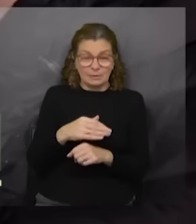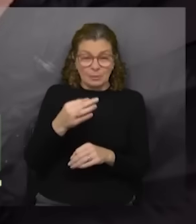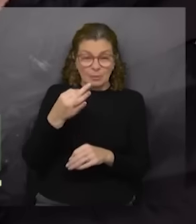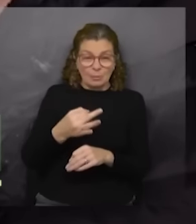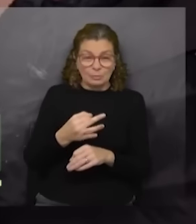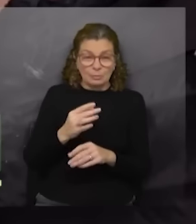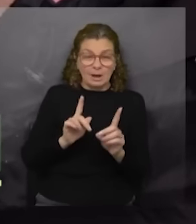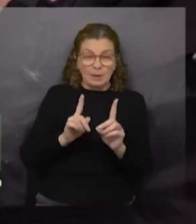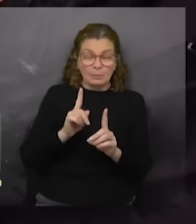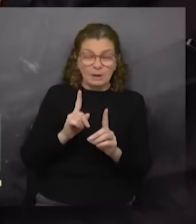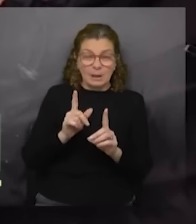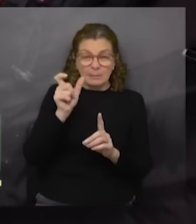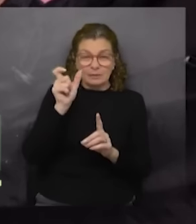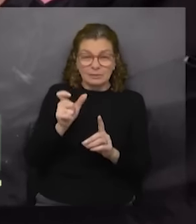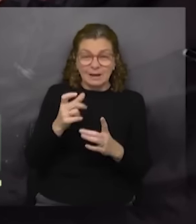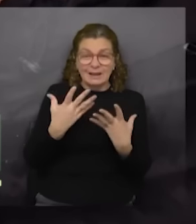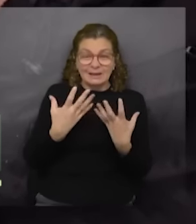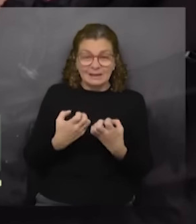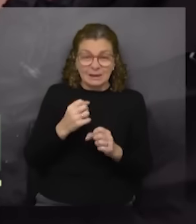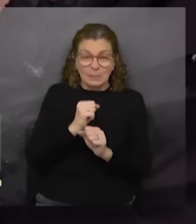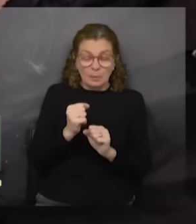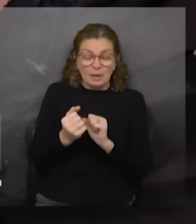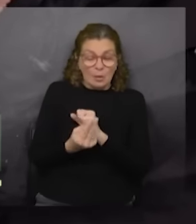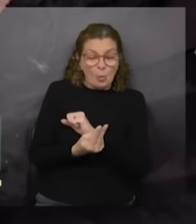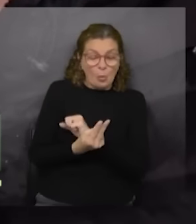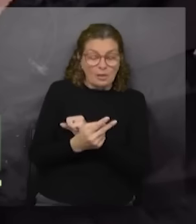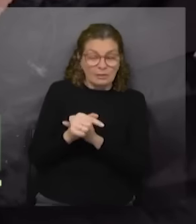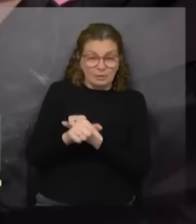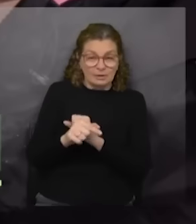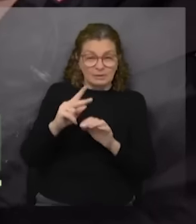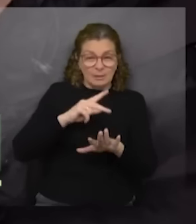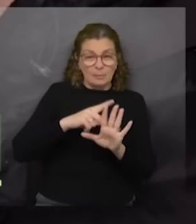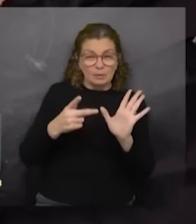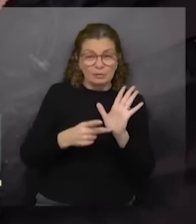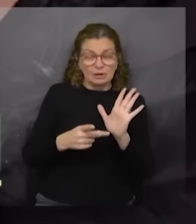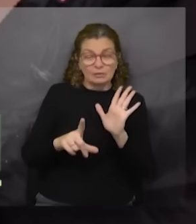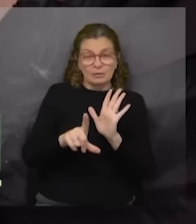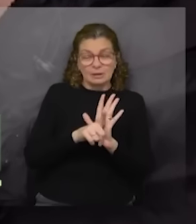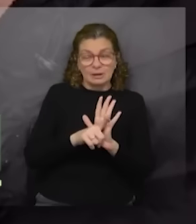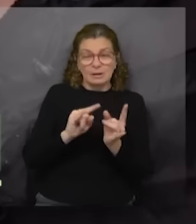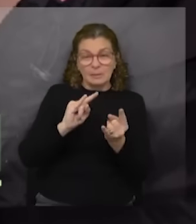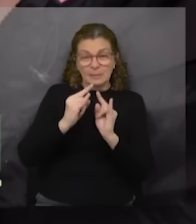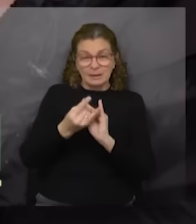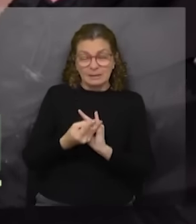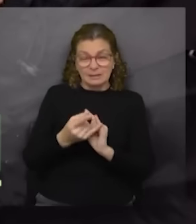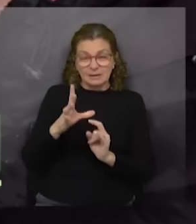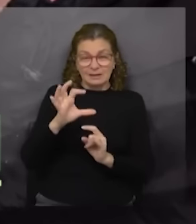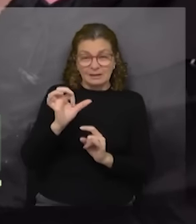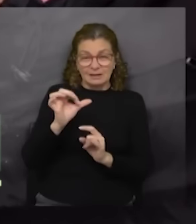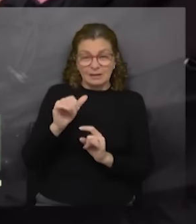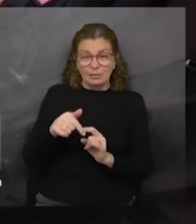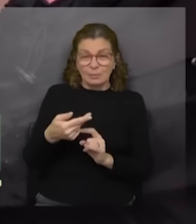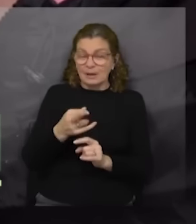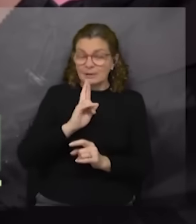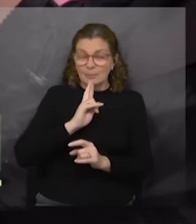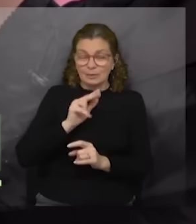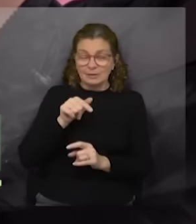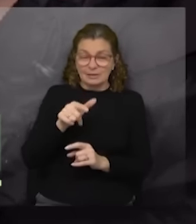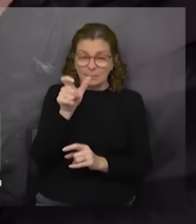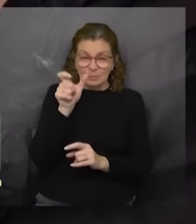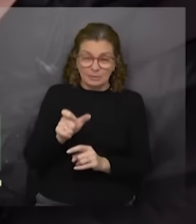para aquellas personas que así lo desean puedan ampararse en el caso de que esto sea ley bueno el parlamento en el senado no se le está dando esa respuesta a estos